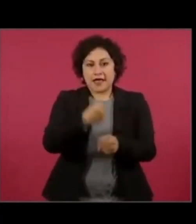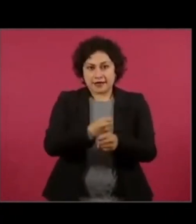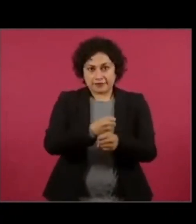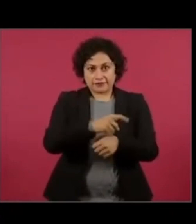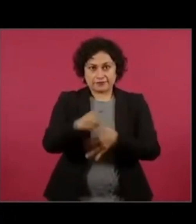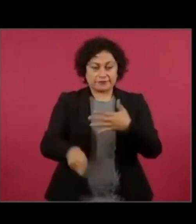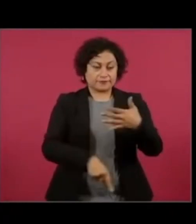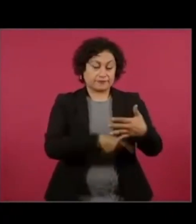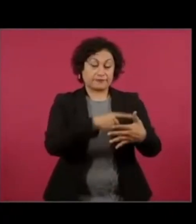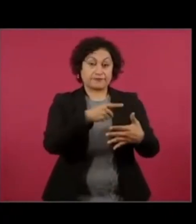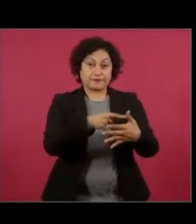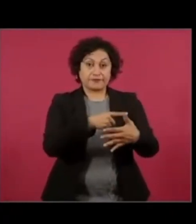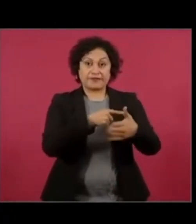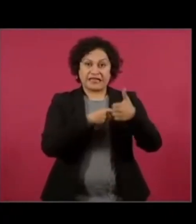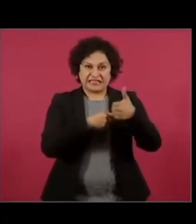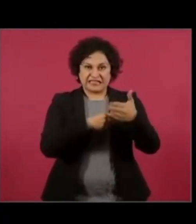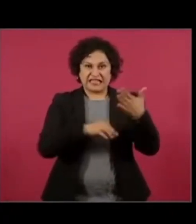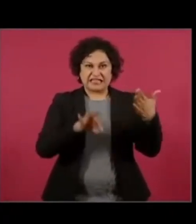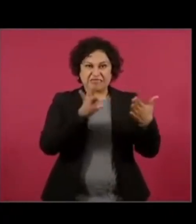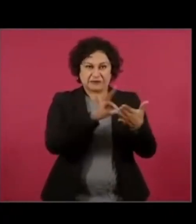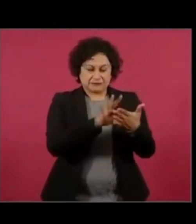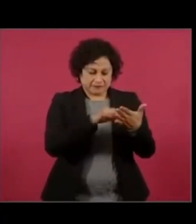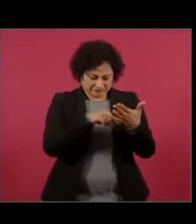Sexto, creo que es